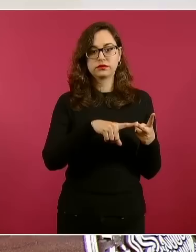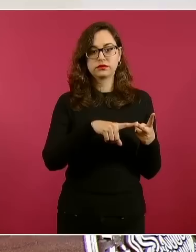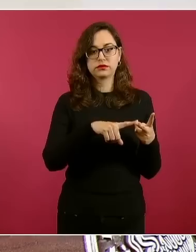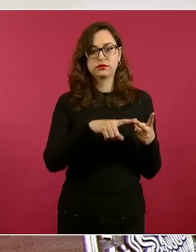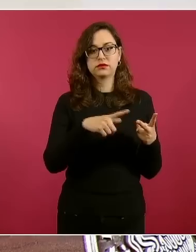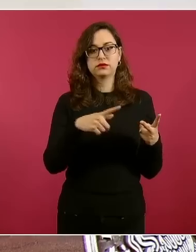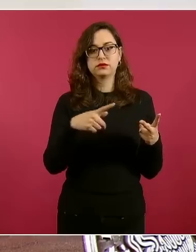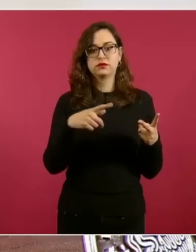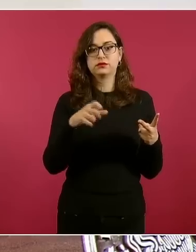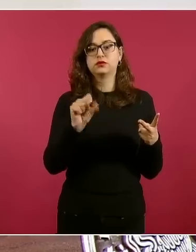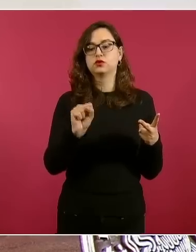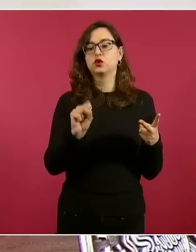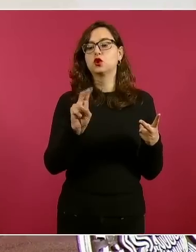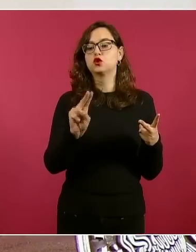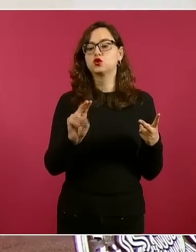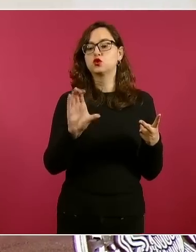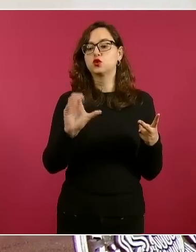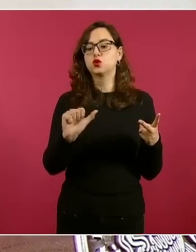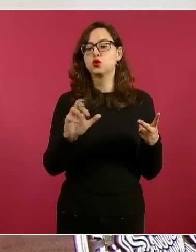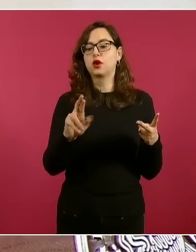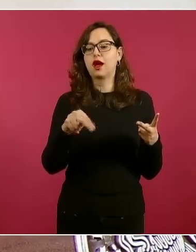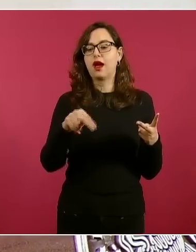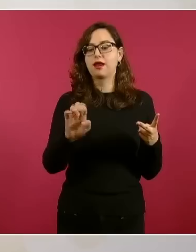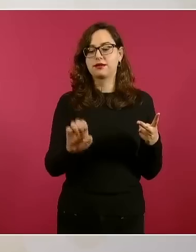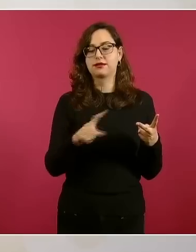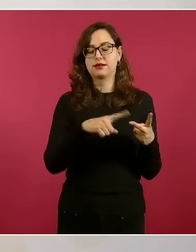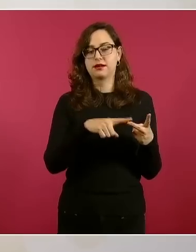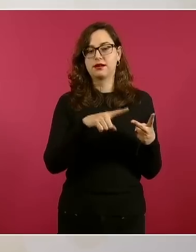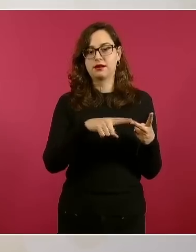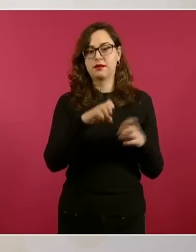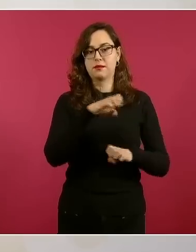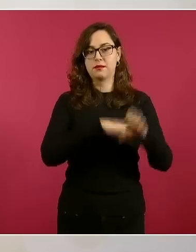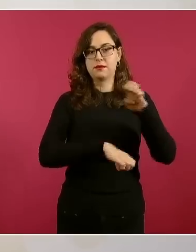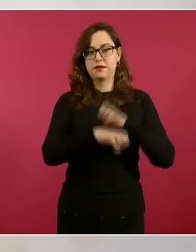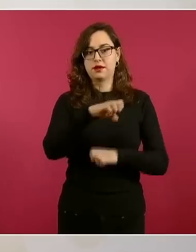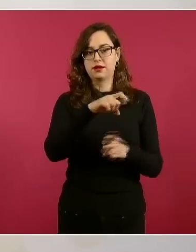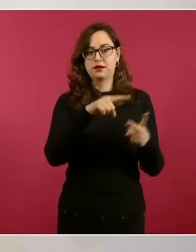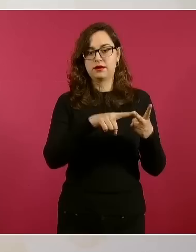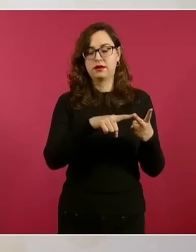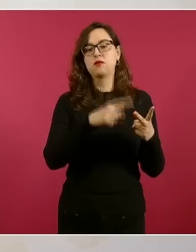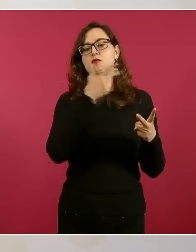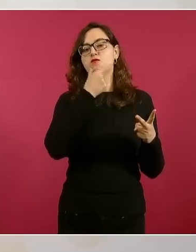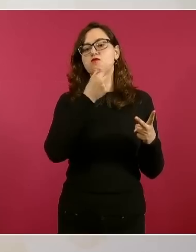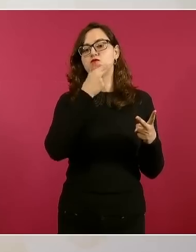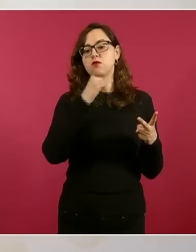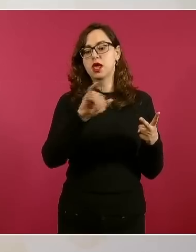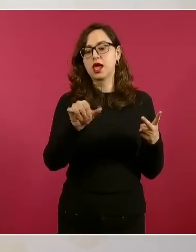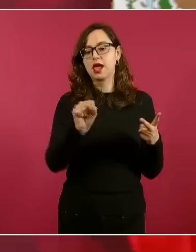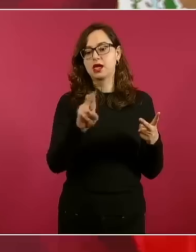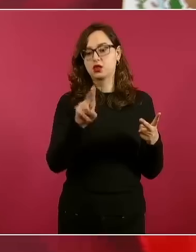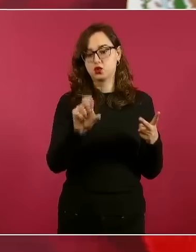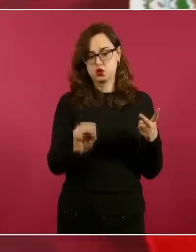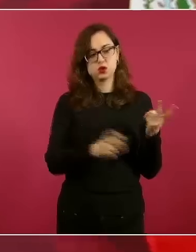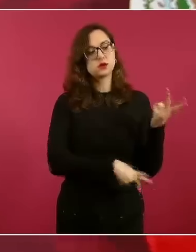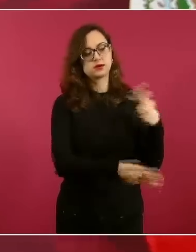Su carne. Su carne. Jesús Vizcarro. Todos,